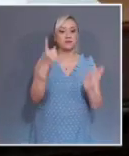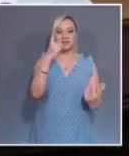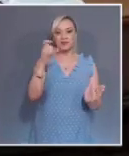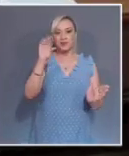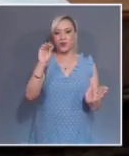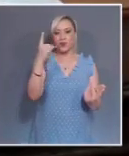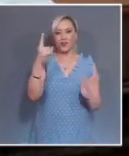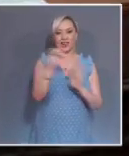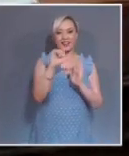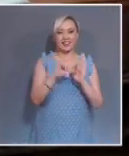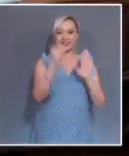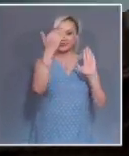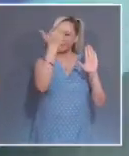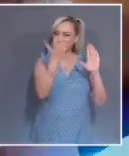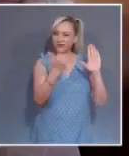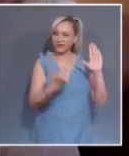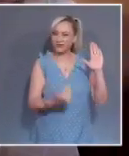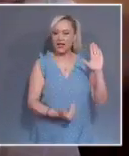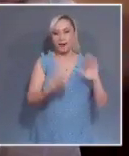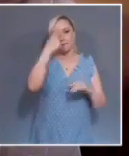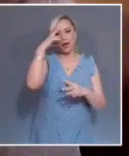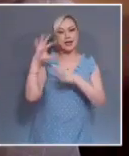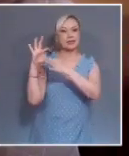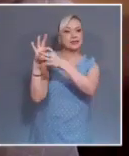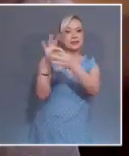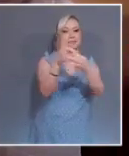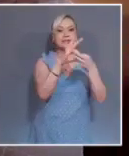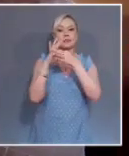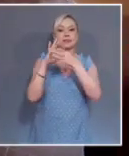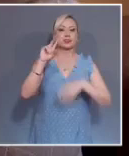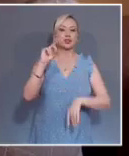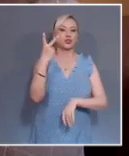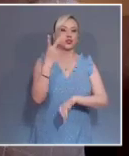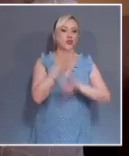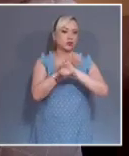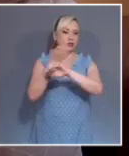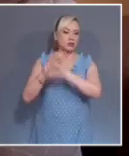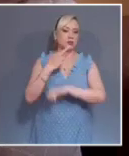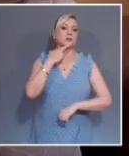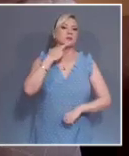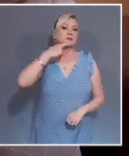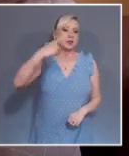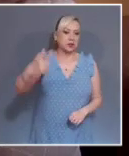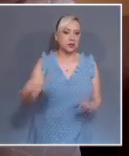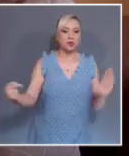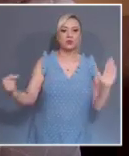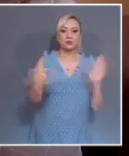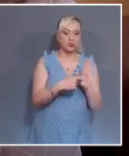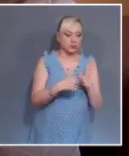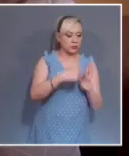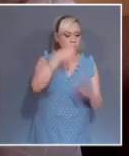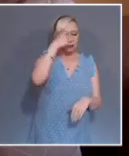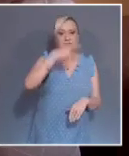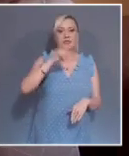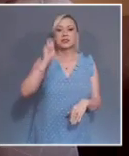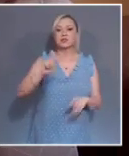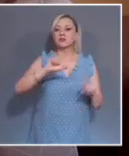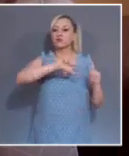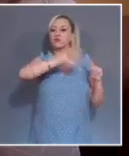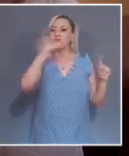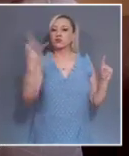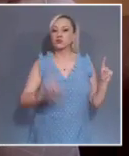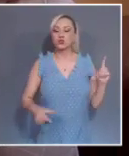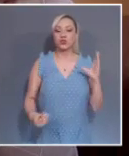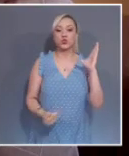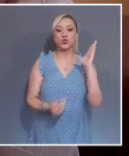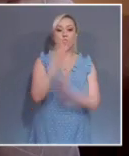las leyes locales. Oigan, tenemos una línea que nos marca a nivel nacional con este Código Nacional,